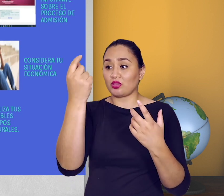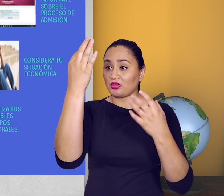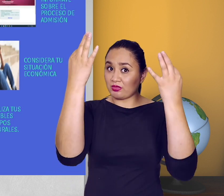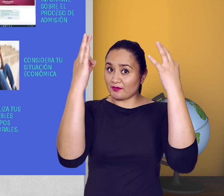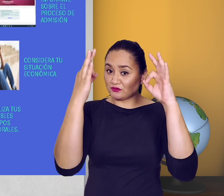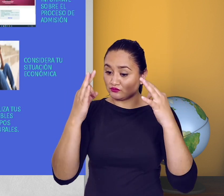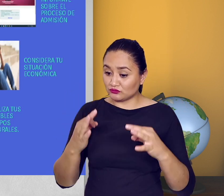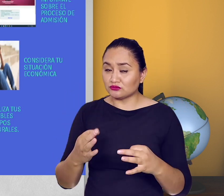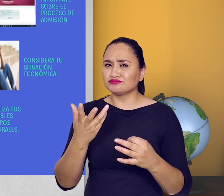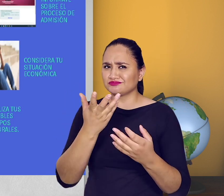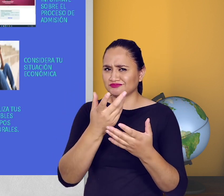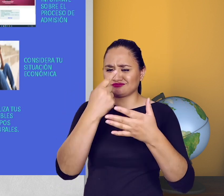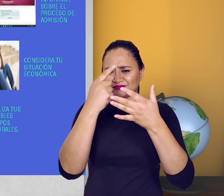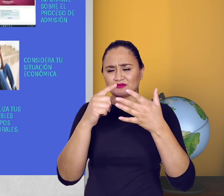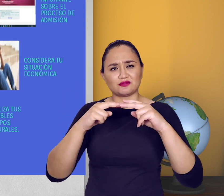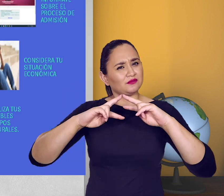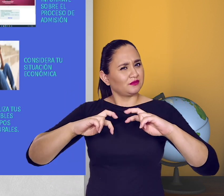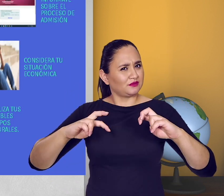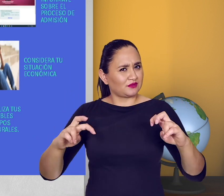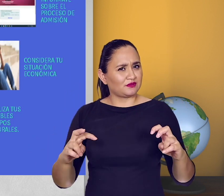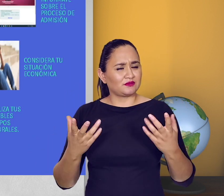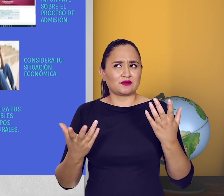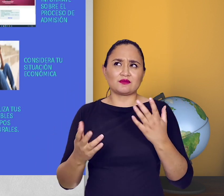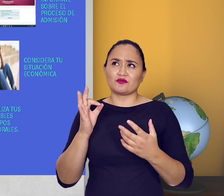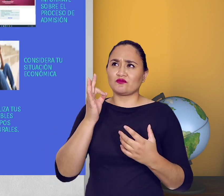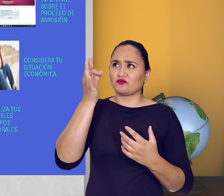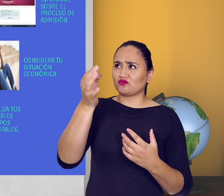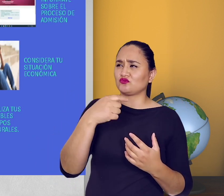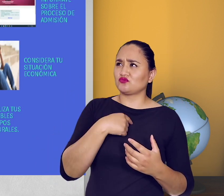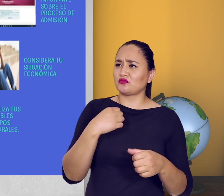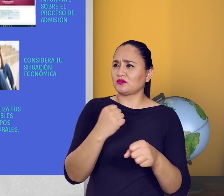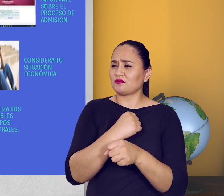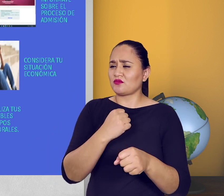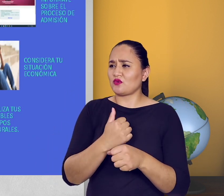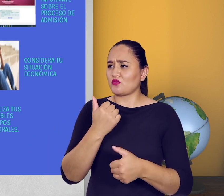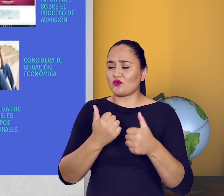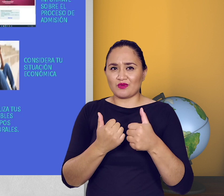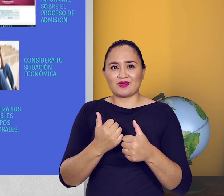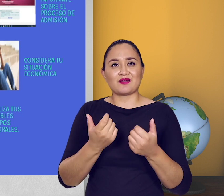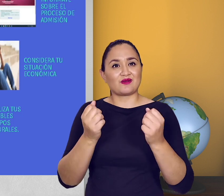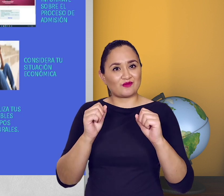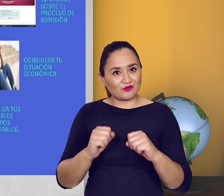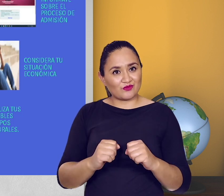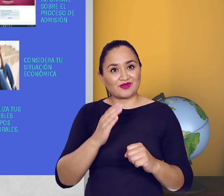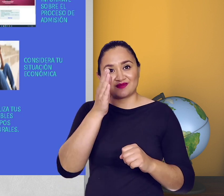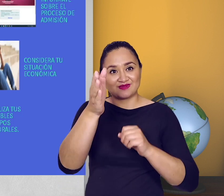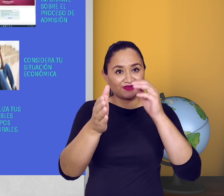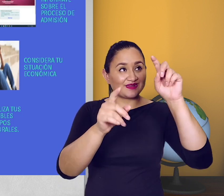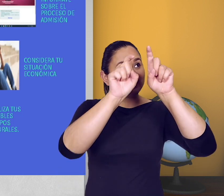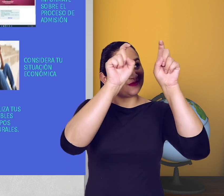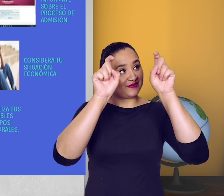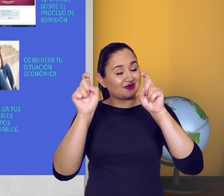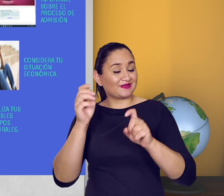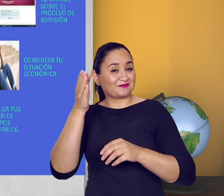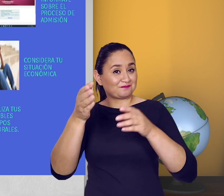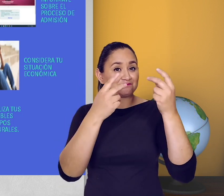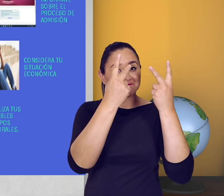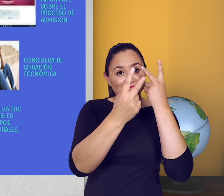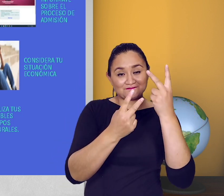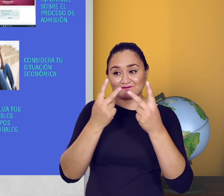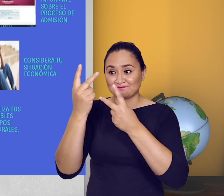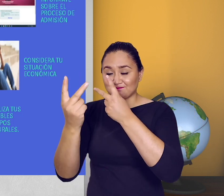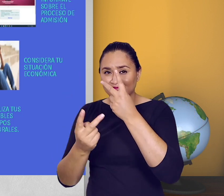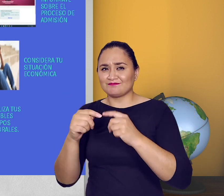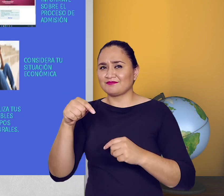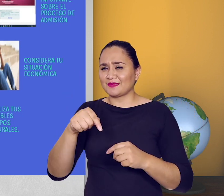investiga sobre tus posibles campos laborales y si es posible visita alguno de ellos considera la situación